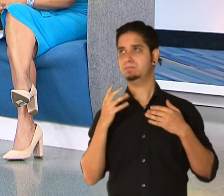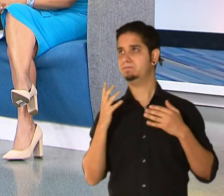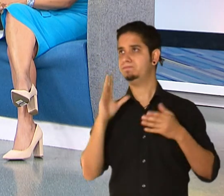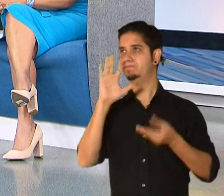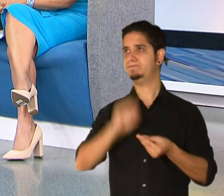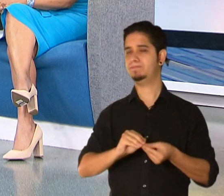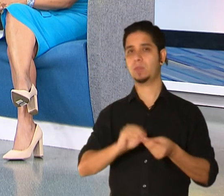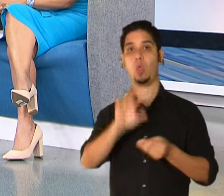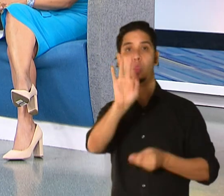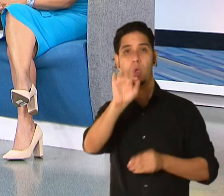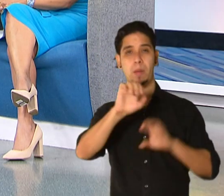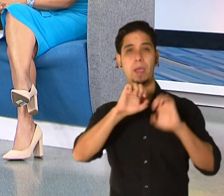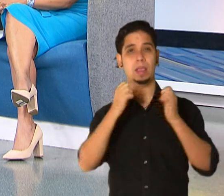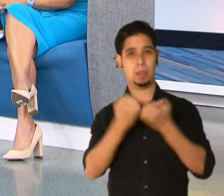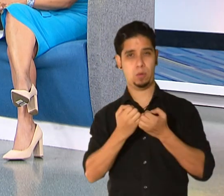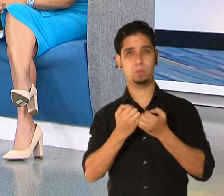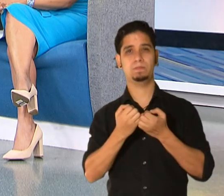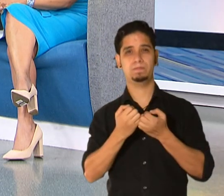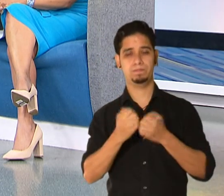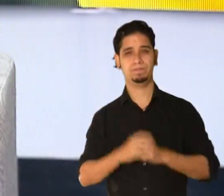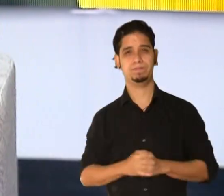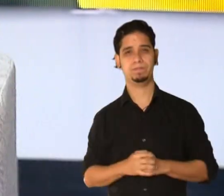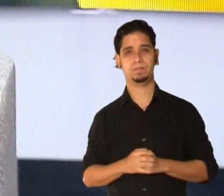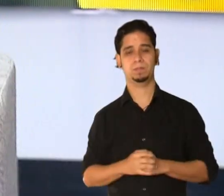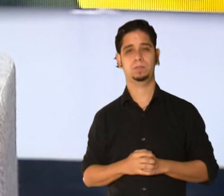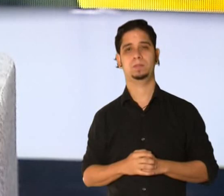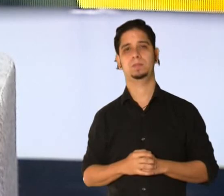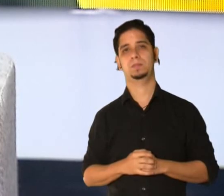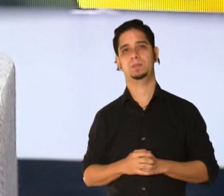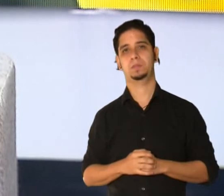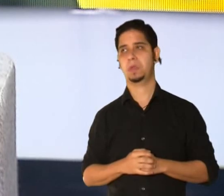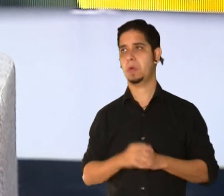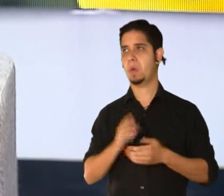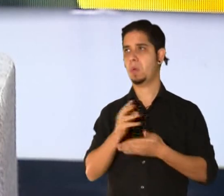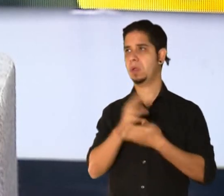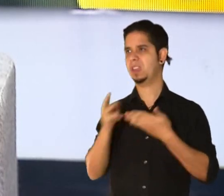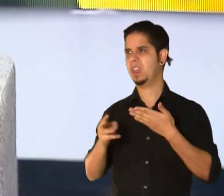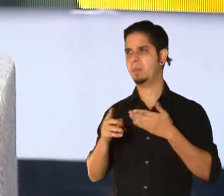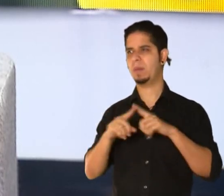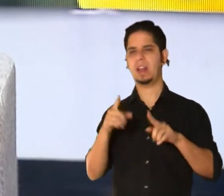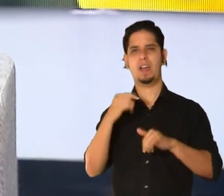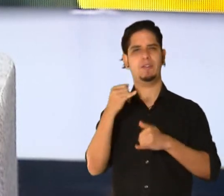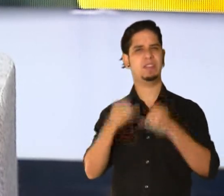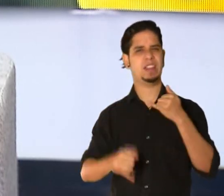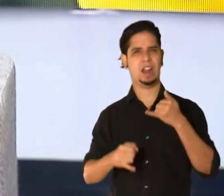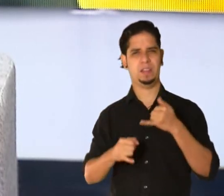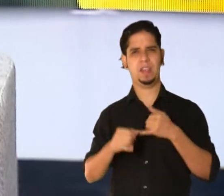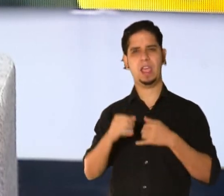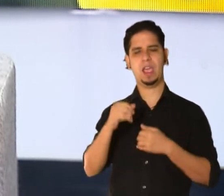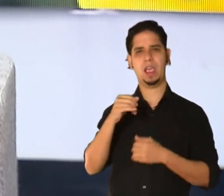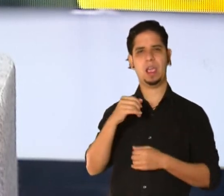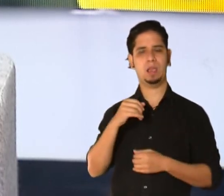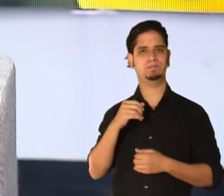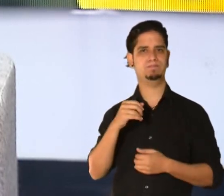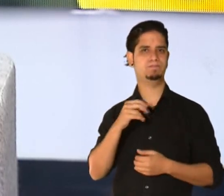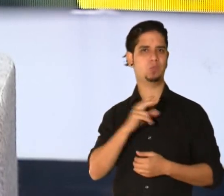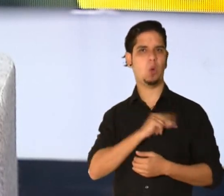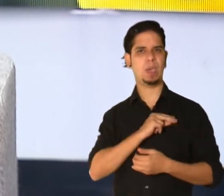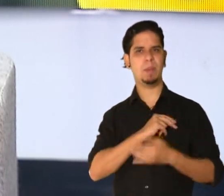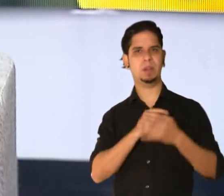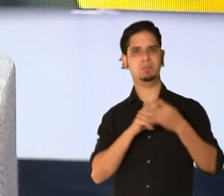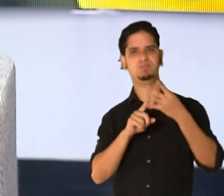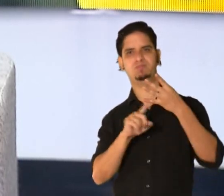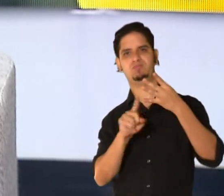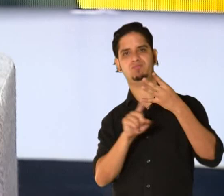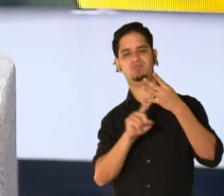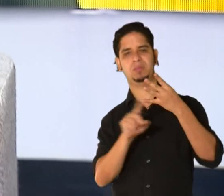salud. Entonces, en un fin de semana, a finales de noviembre, de viernes a domingo, los equipos se